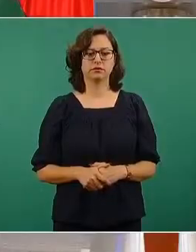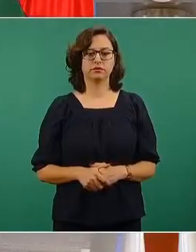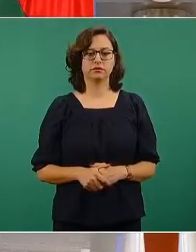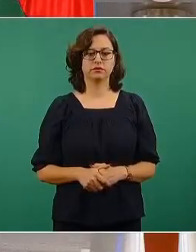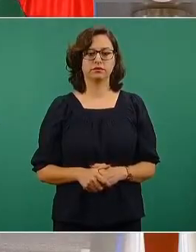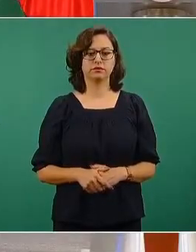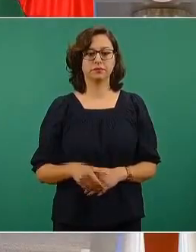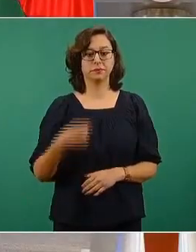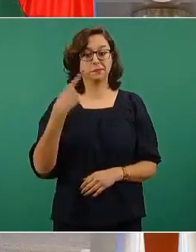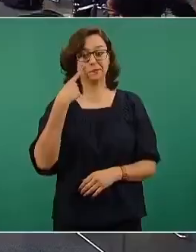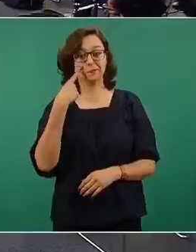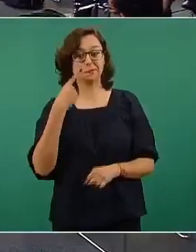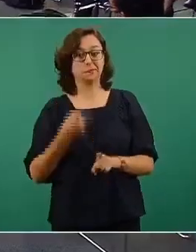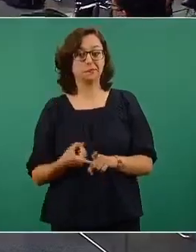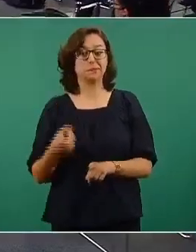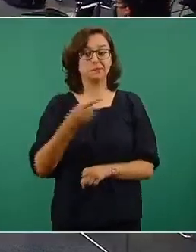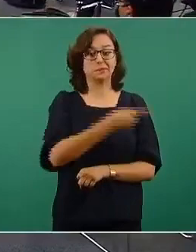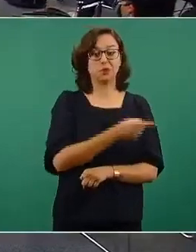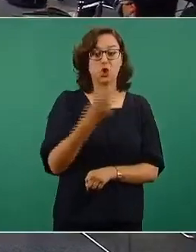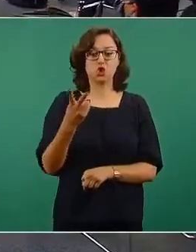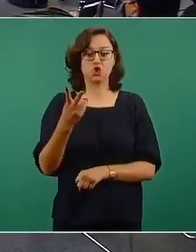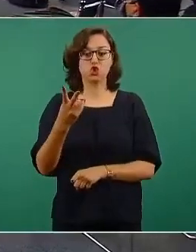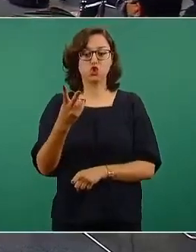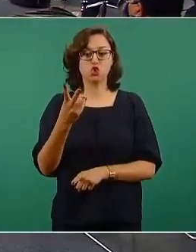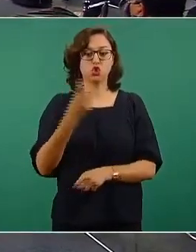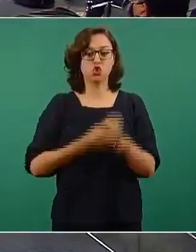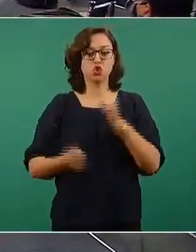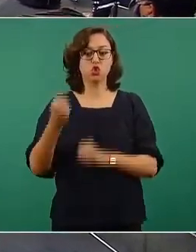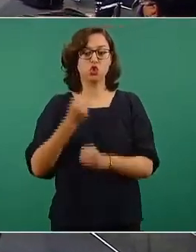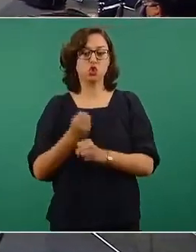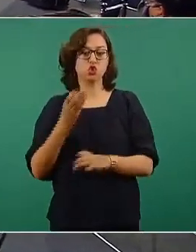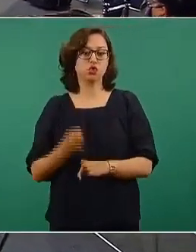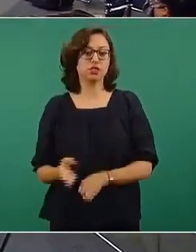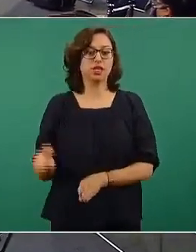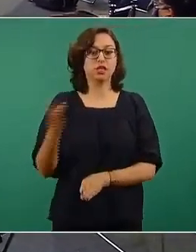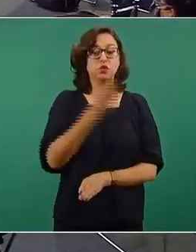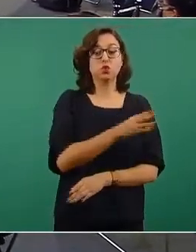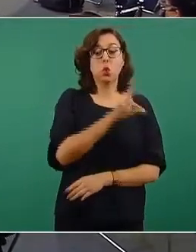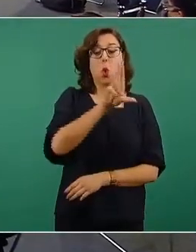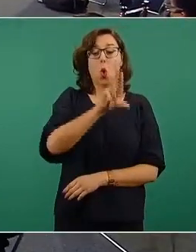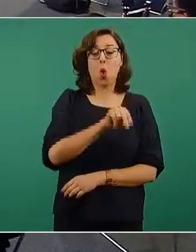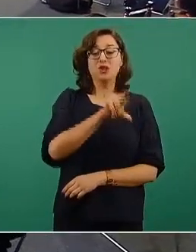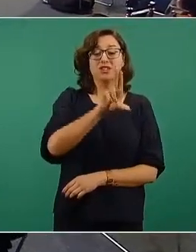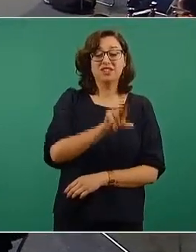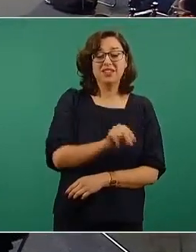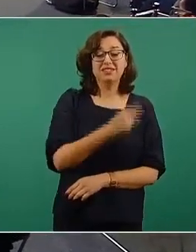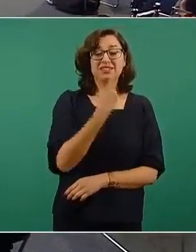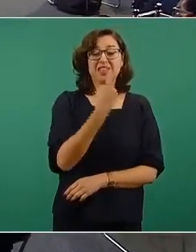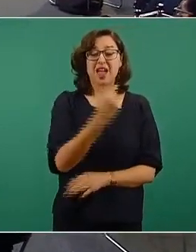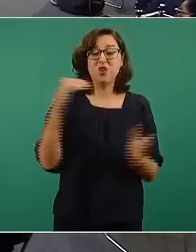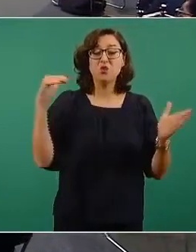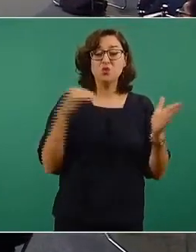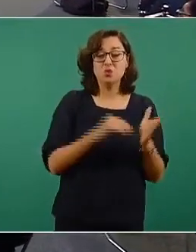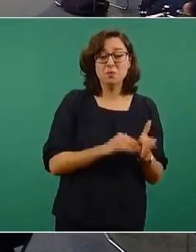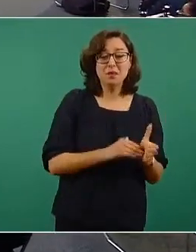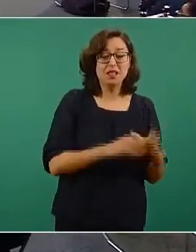Nada más que miren cómo estaba antes. Estos son 81 mil barriles